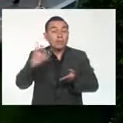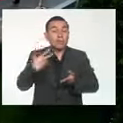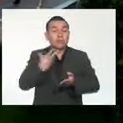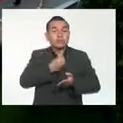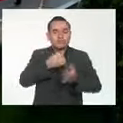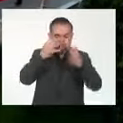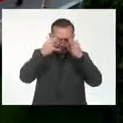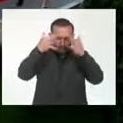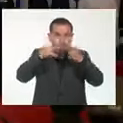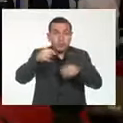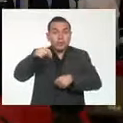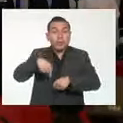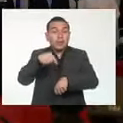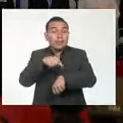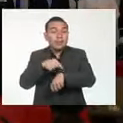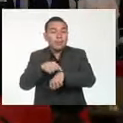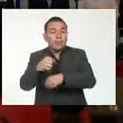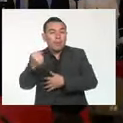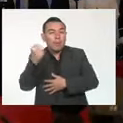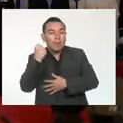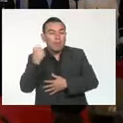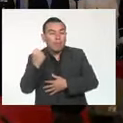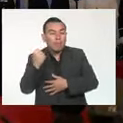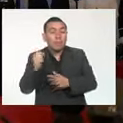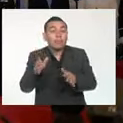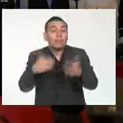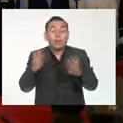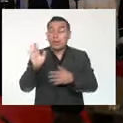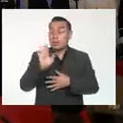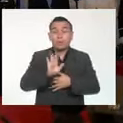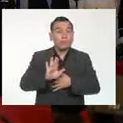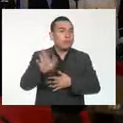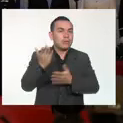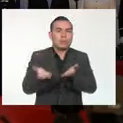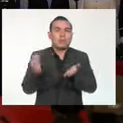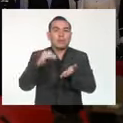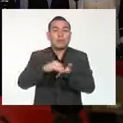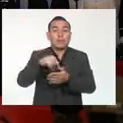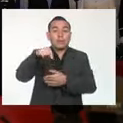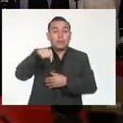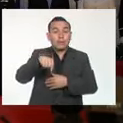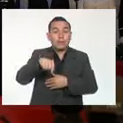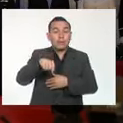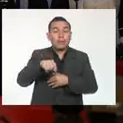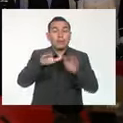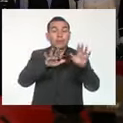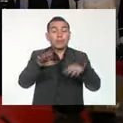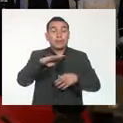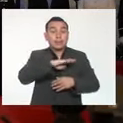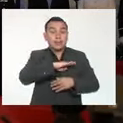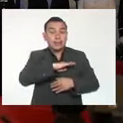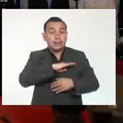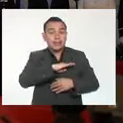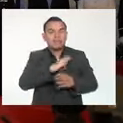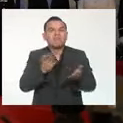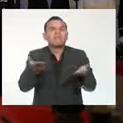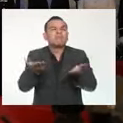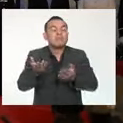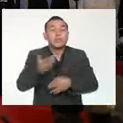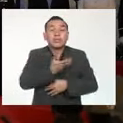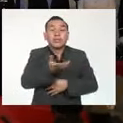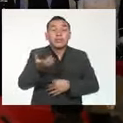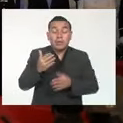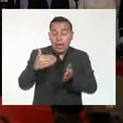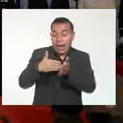especialmente particular, único, con circunstancias que jamás se repetirán. Uno, en donde la inmensa mayoría